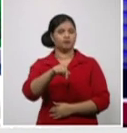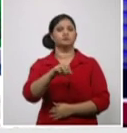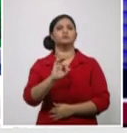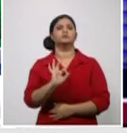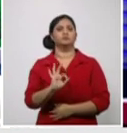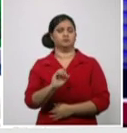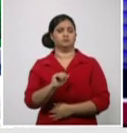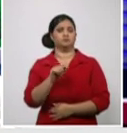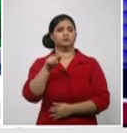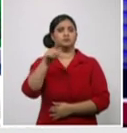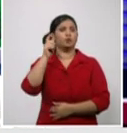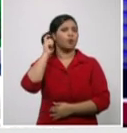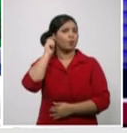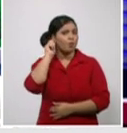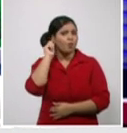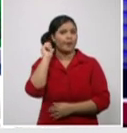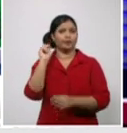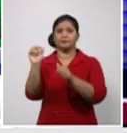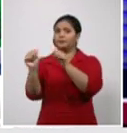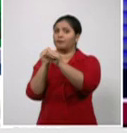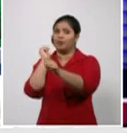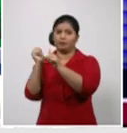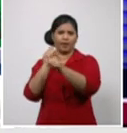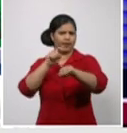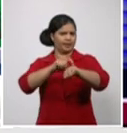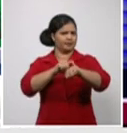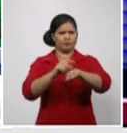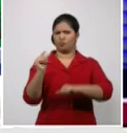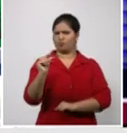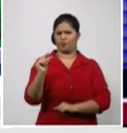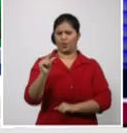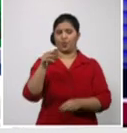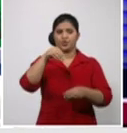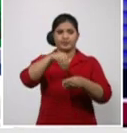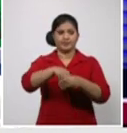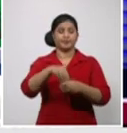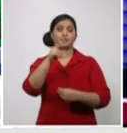una estadía hospitalaria breve, hizo un